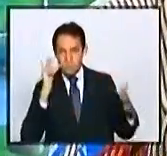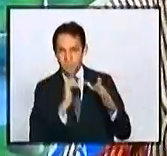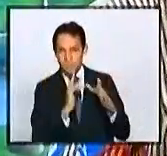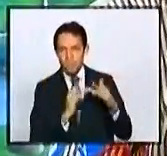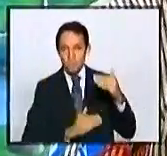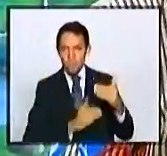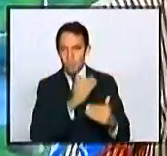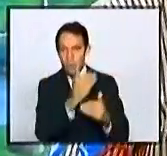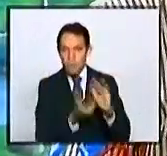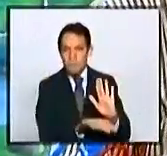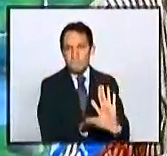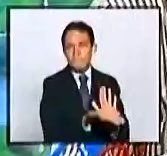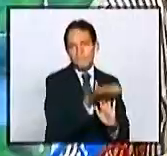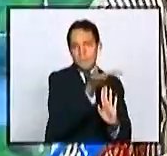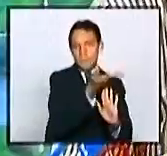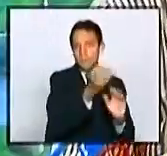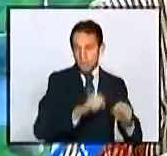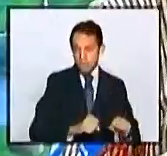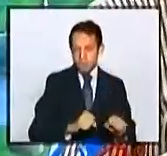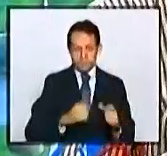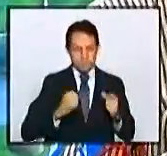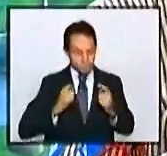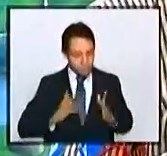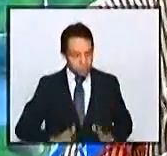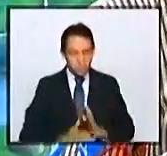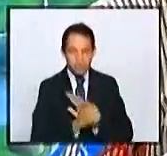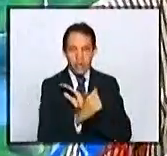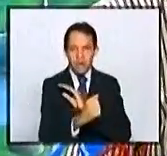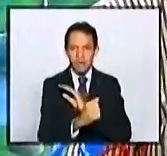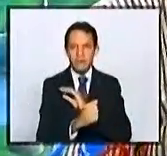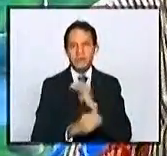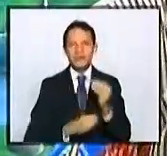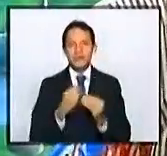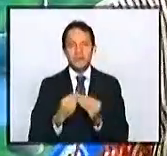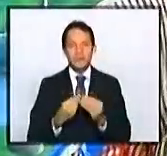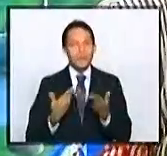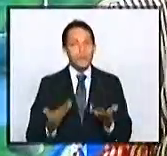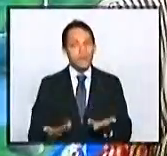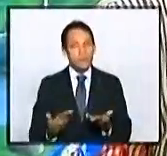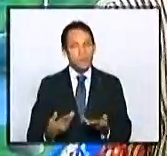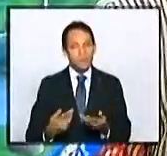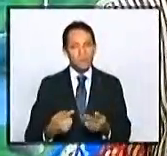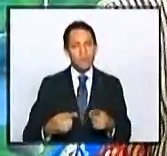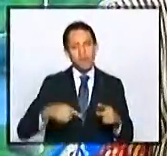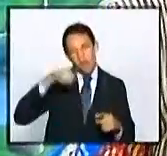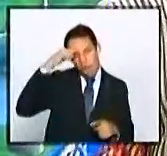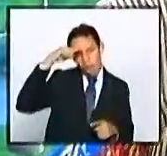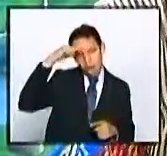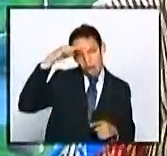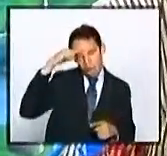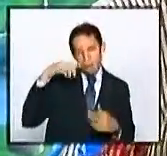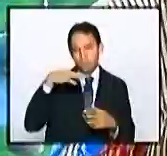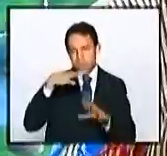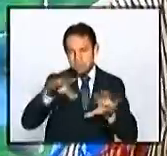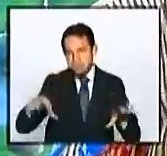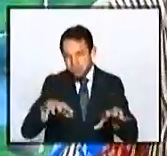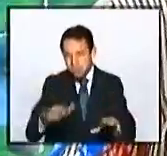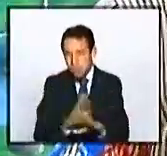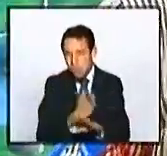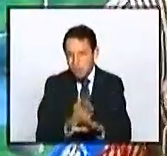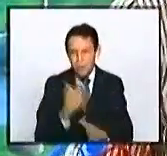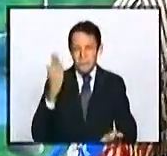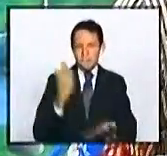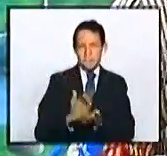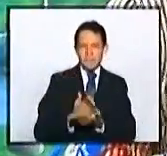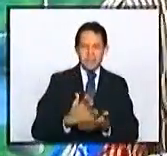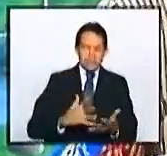crecer como personas y que están sobremanera sobre los eventos negativos que en la vida se nos presentan. Entonces